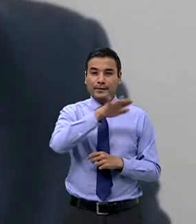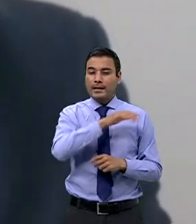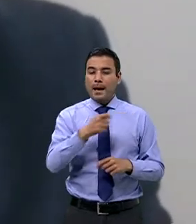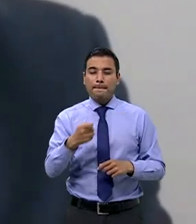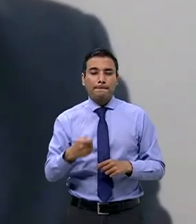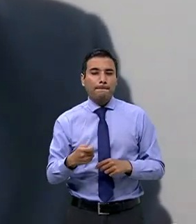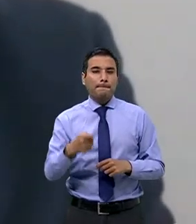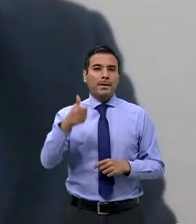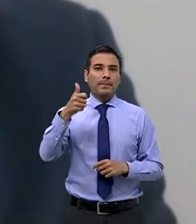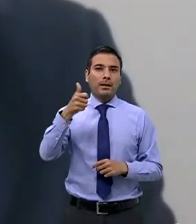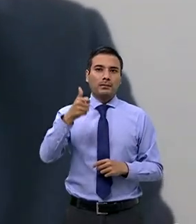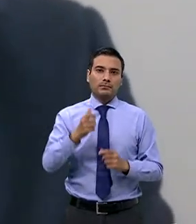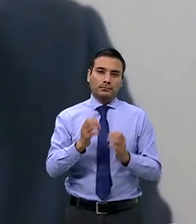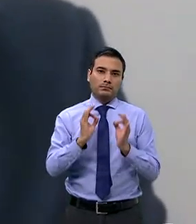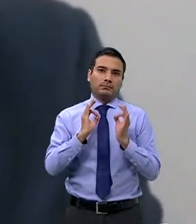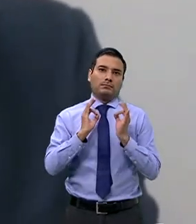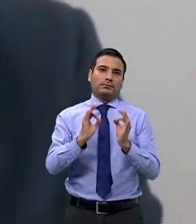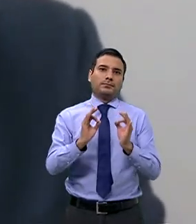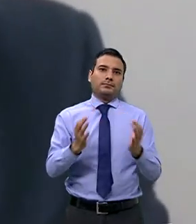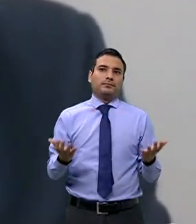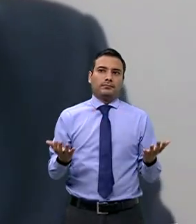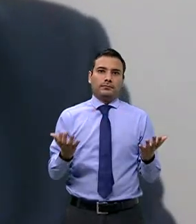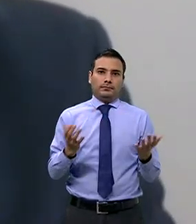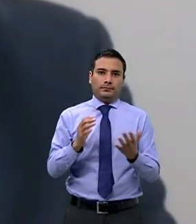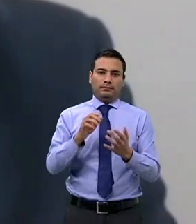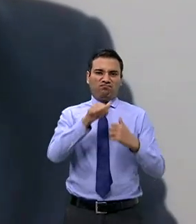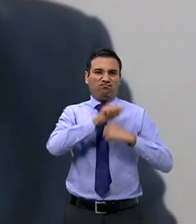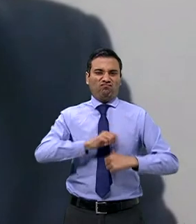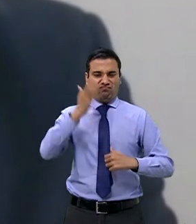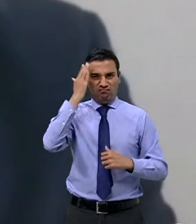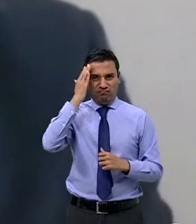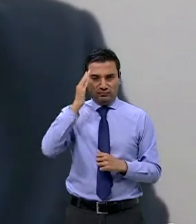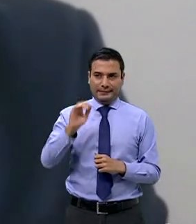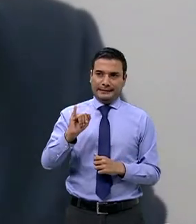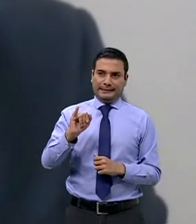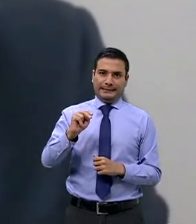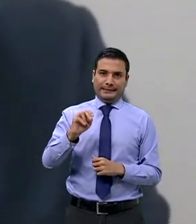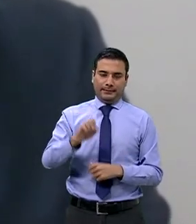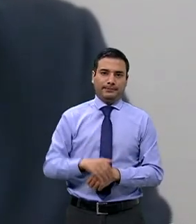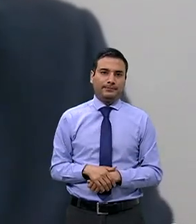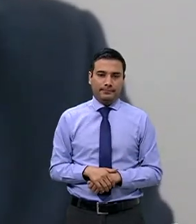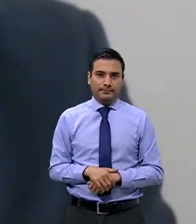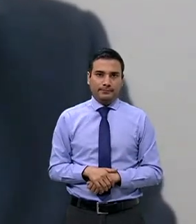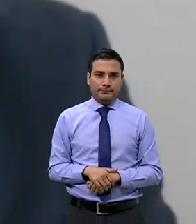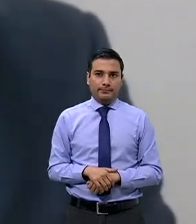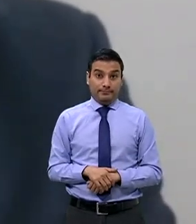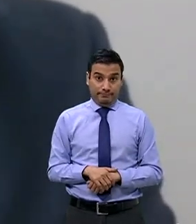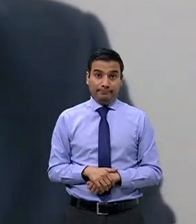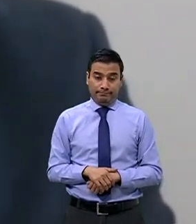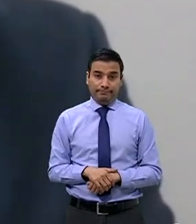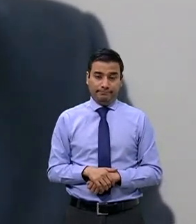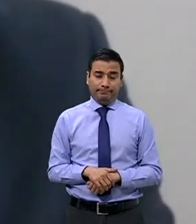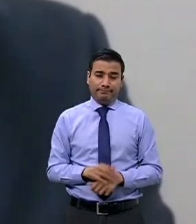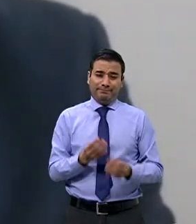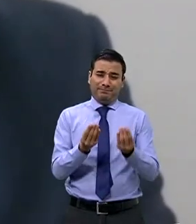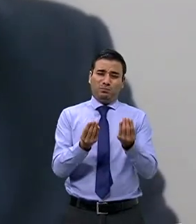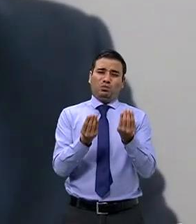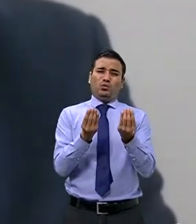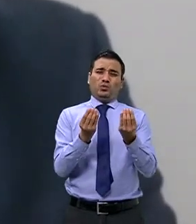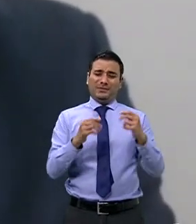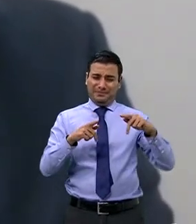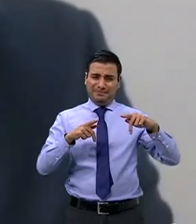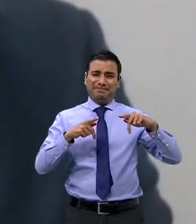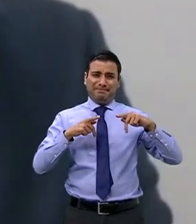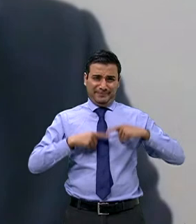país que lleva a cabo el instituto nacional electoral y eso fueron los miles de ciudadanos que participaron